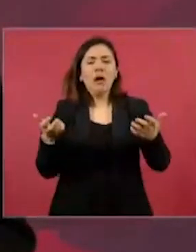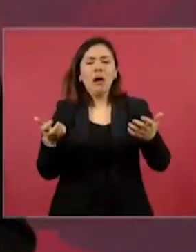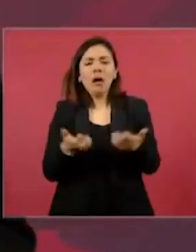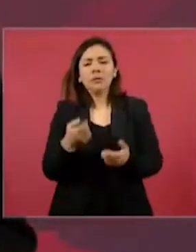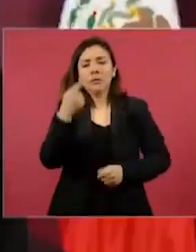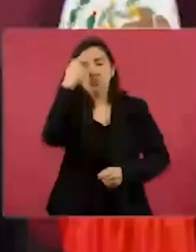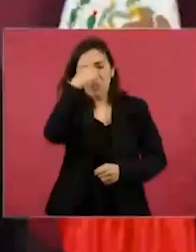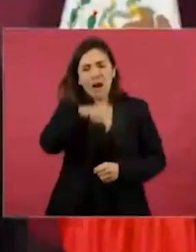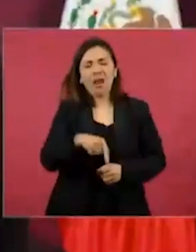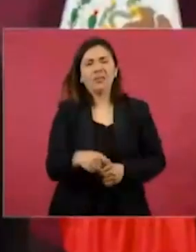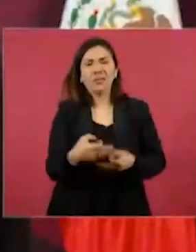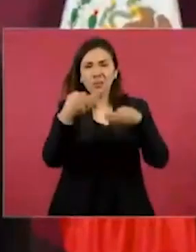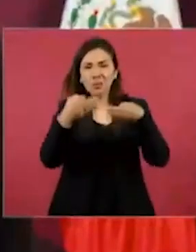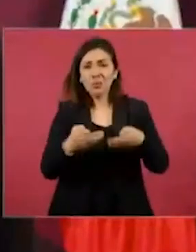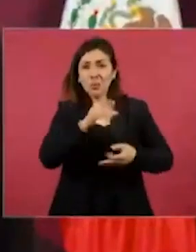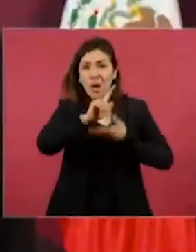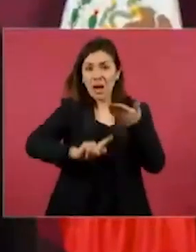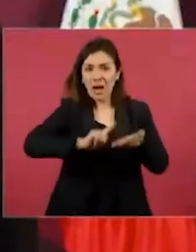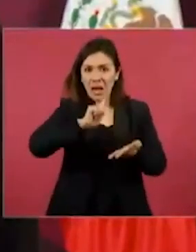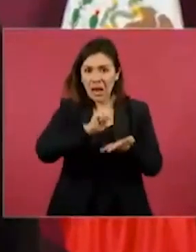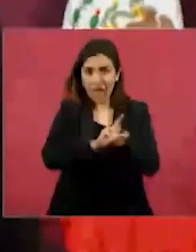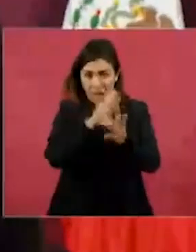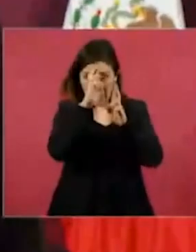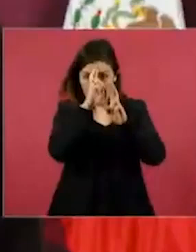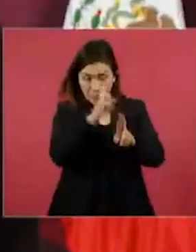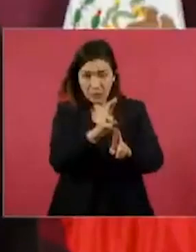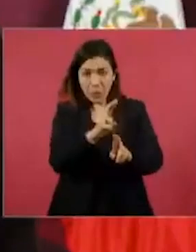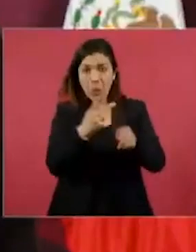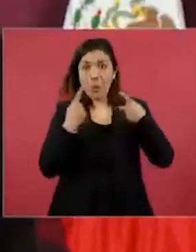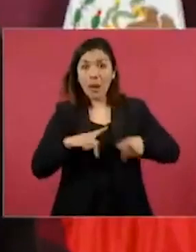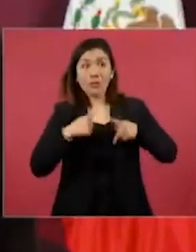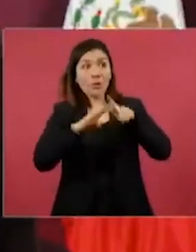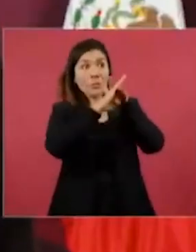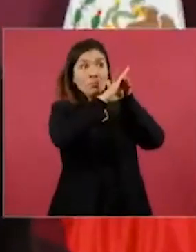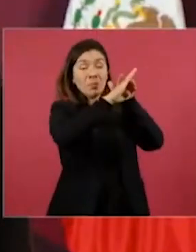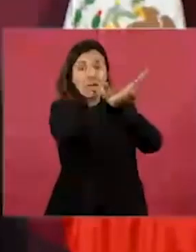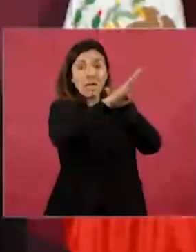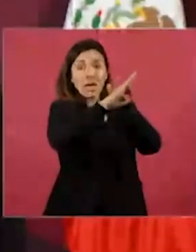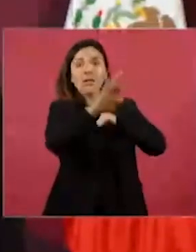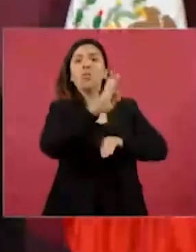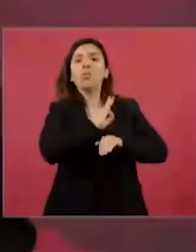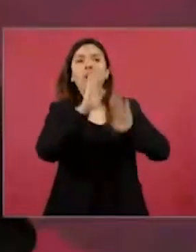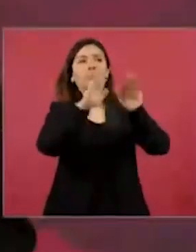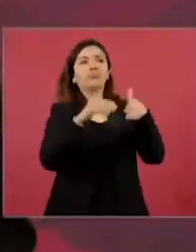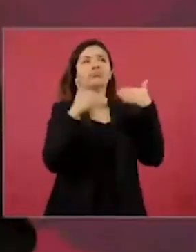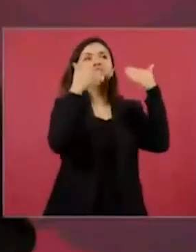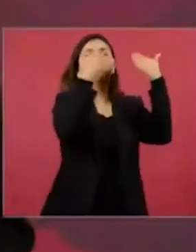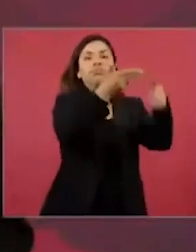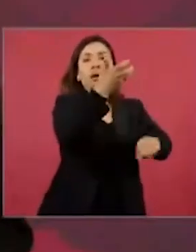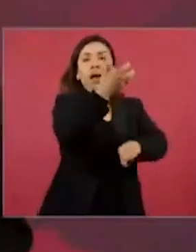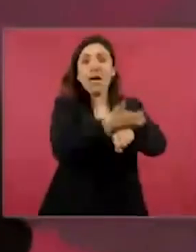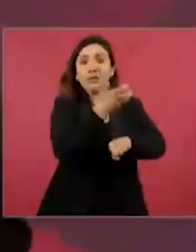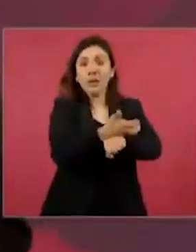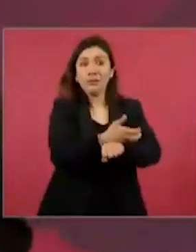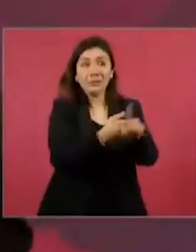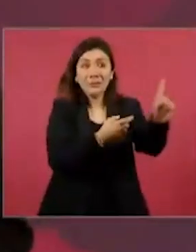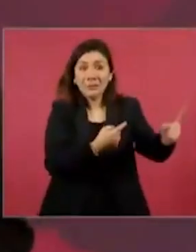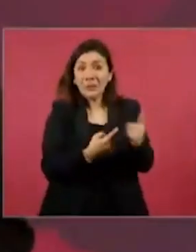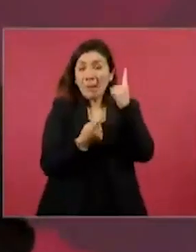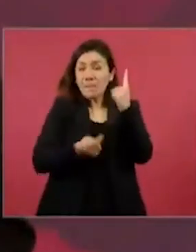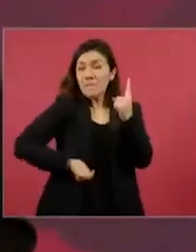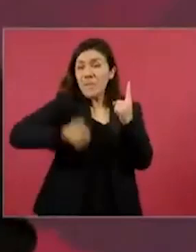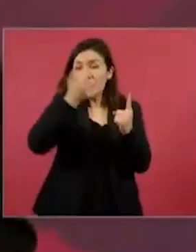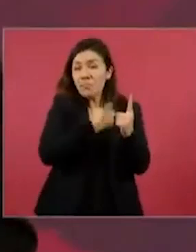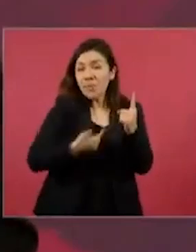y la migración es un tema que recurrentemente se utiliza con estos propósitos. Adelantaba también que la caravana migrante que